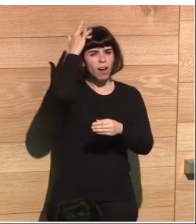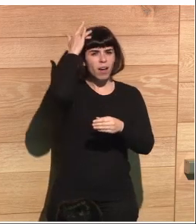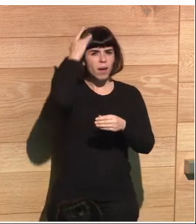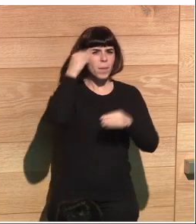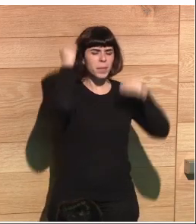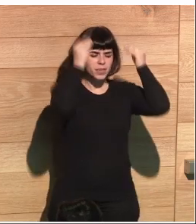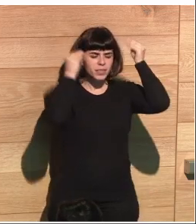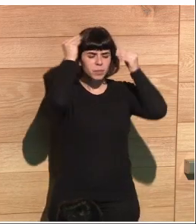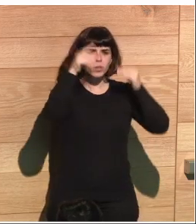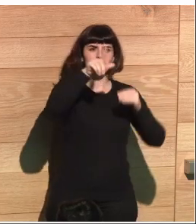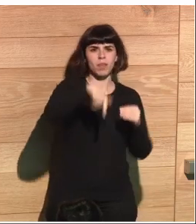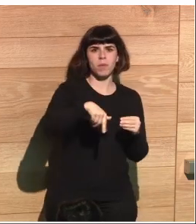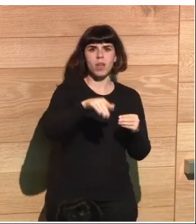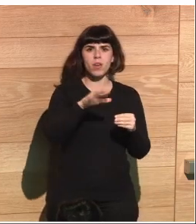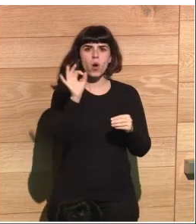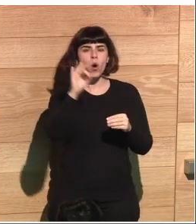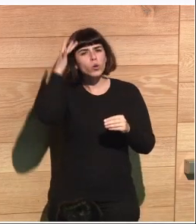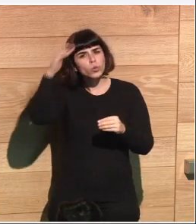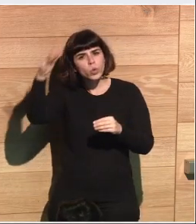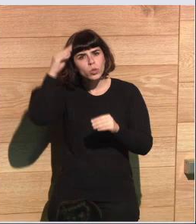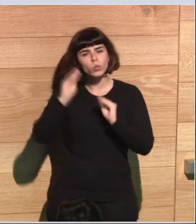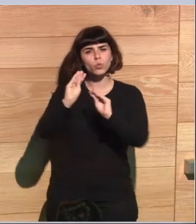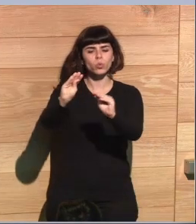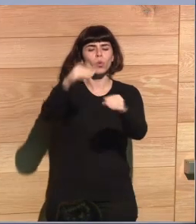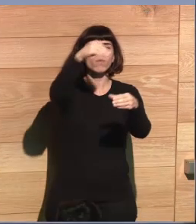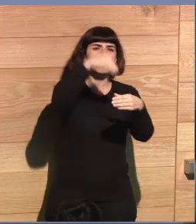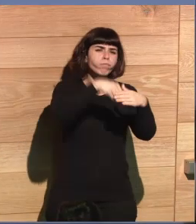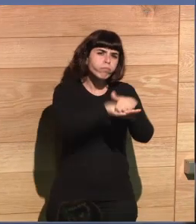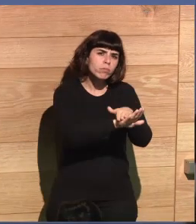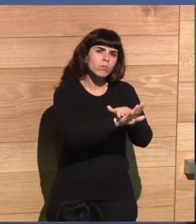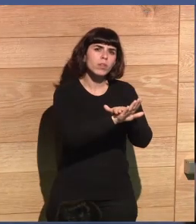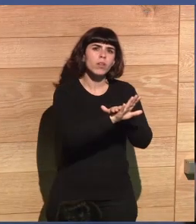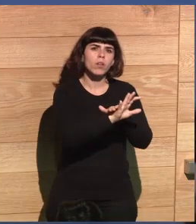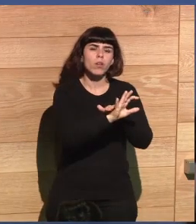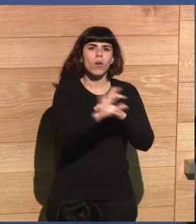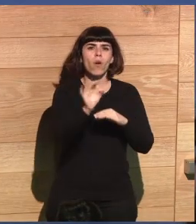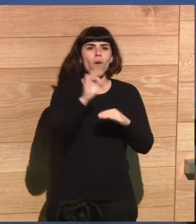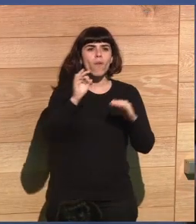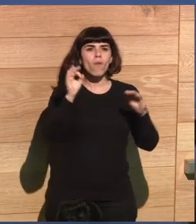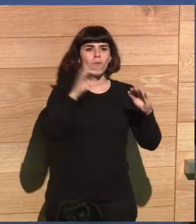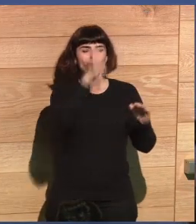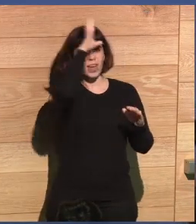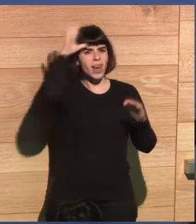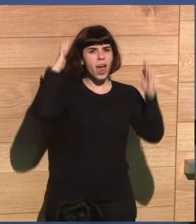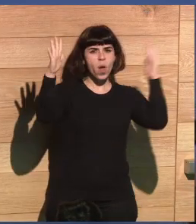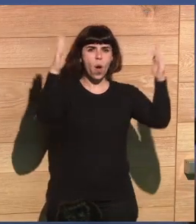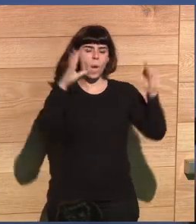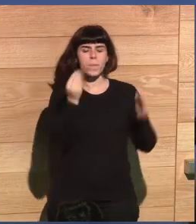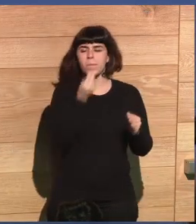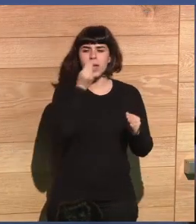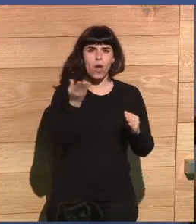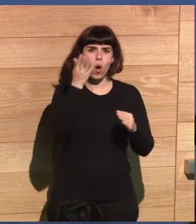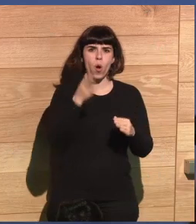como ella? ¿Guardarían allí sus sueños? ¿Almacenarían los recuerdos de su mejor verano? ¿De las canciones